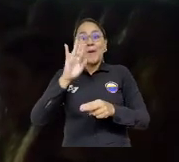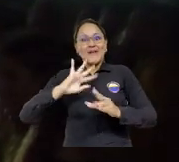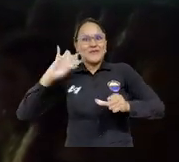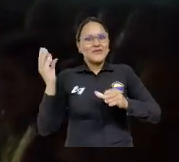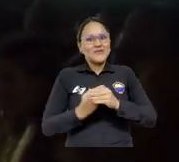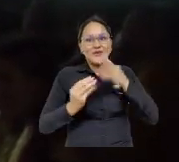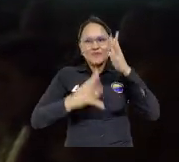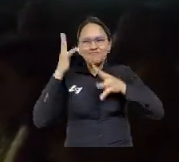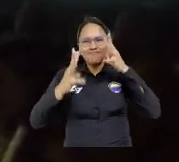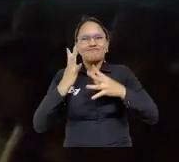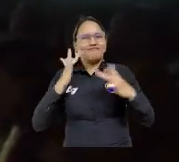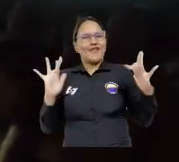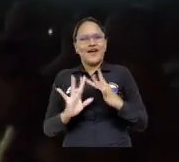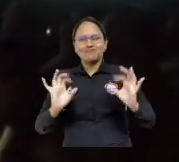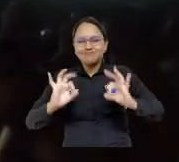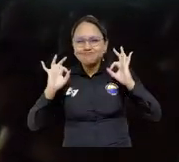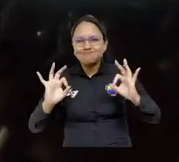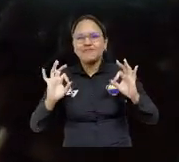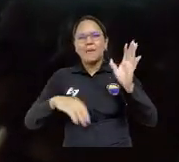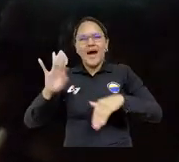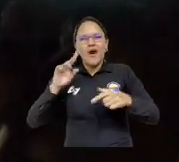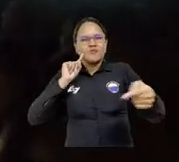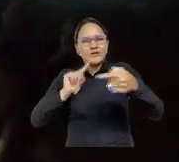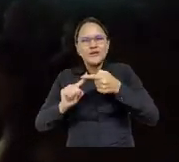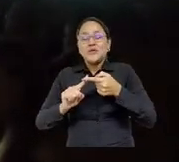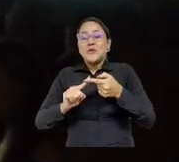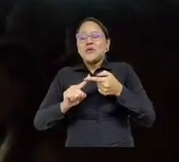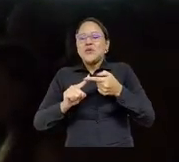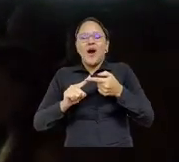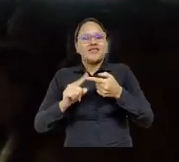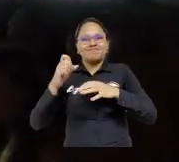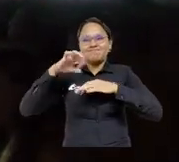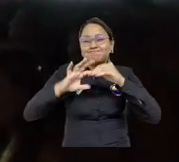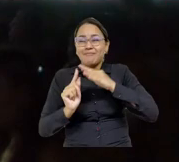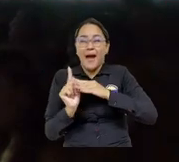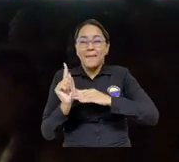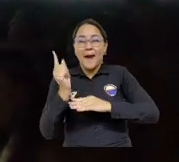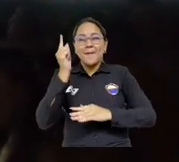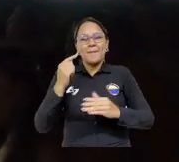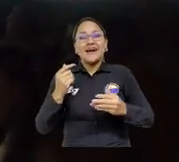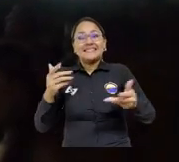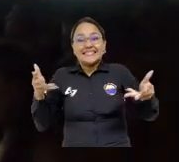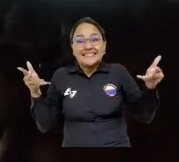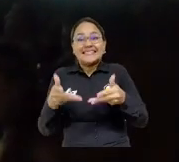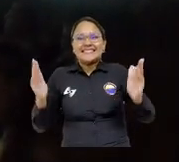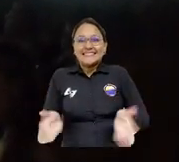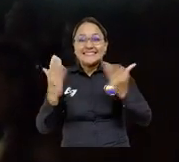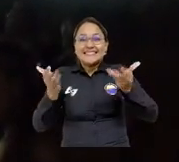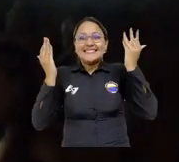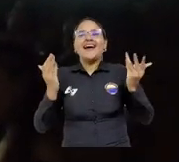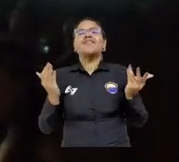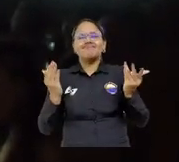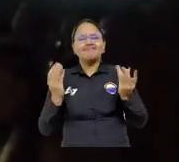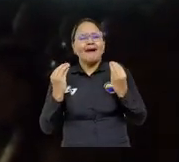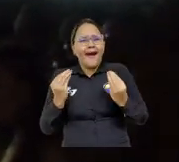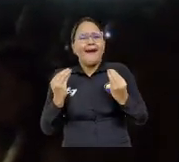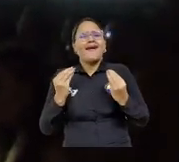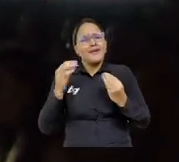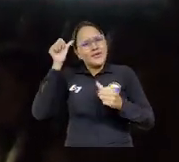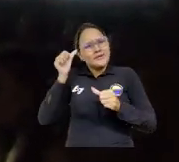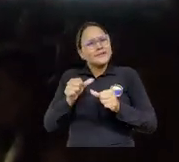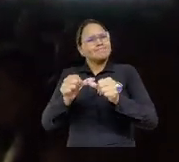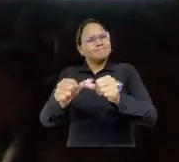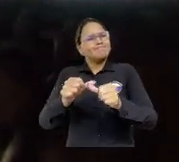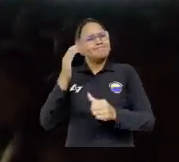más innovadora, incluye, construye, siembra, nutre los espacios en los cuales otras voces,